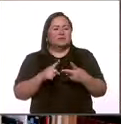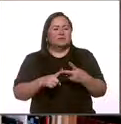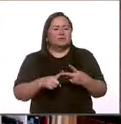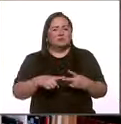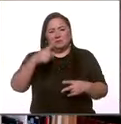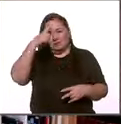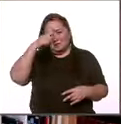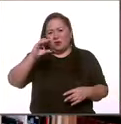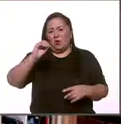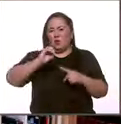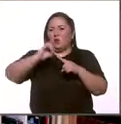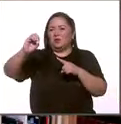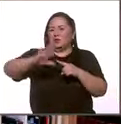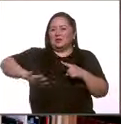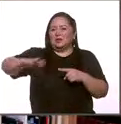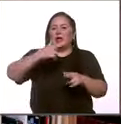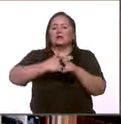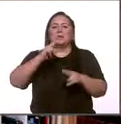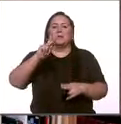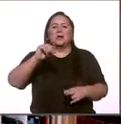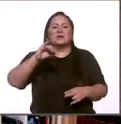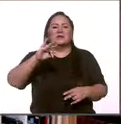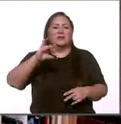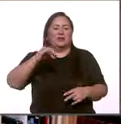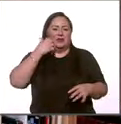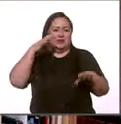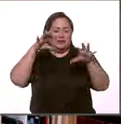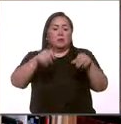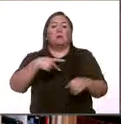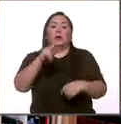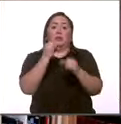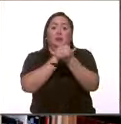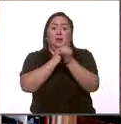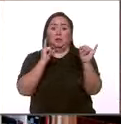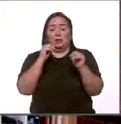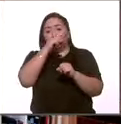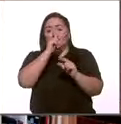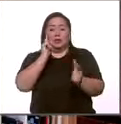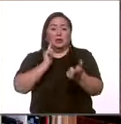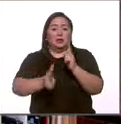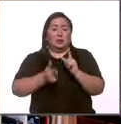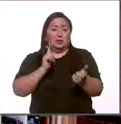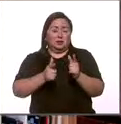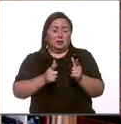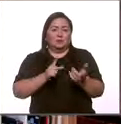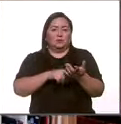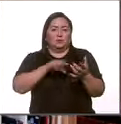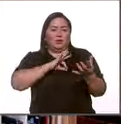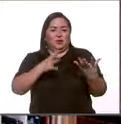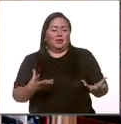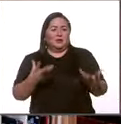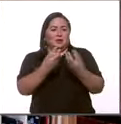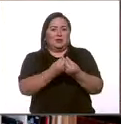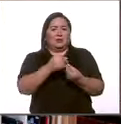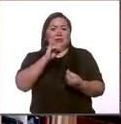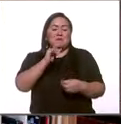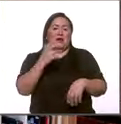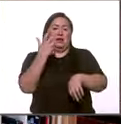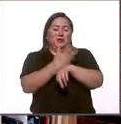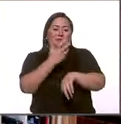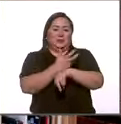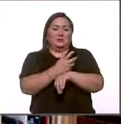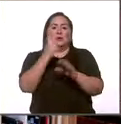ocupación del oeste hasta el Pacífico. La independencia de Texas, que se incorporaría a la Unión Americana